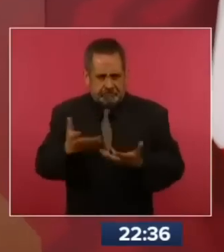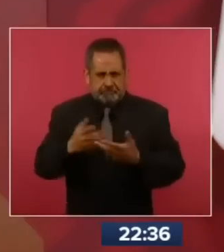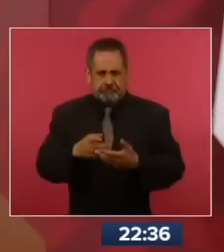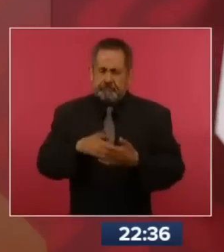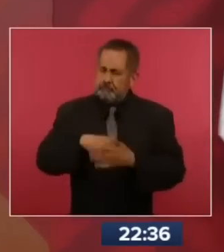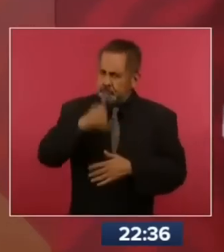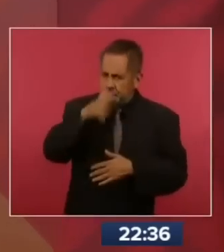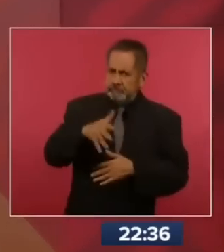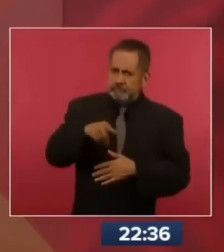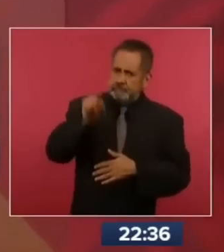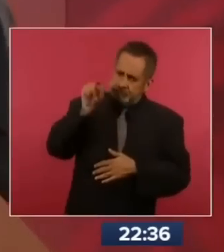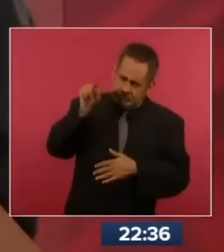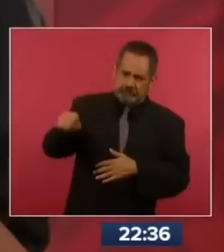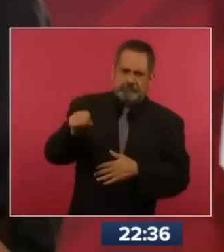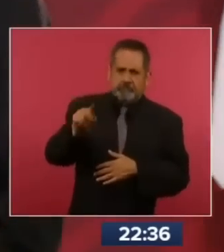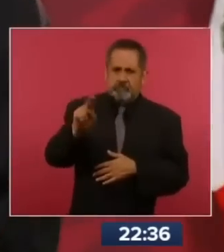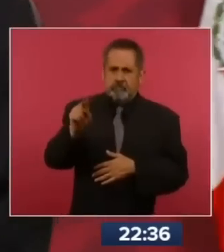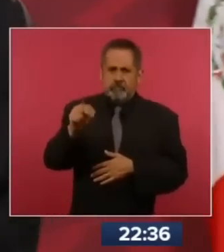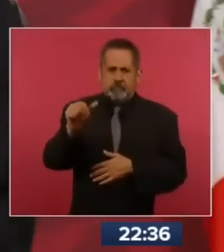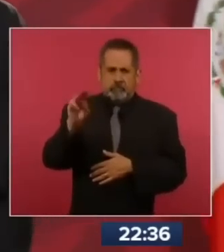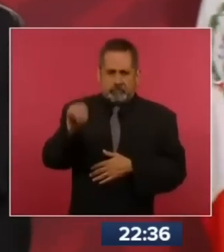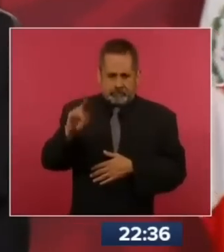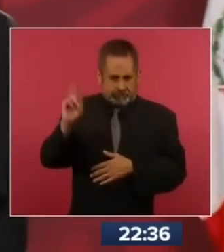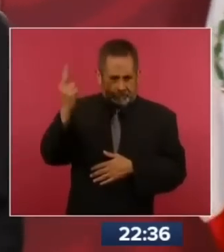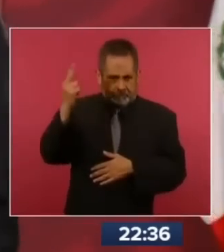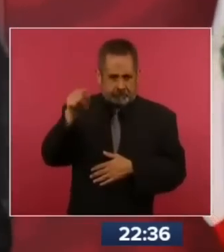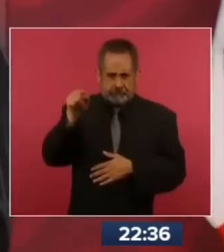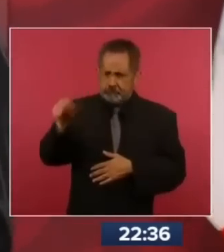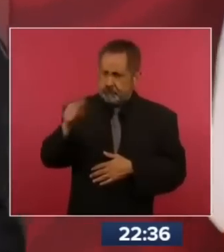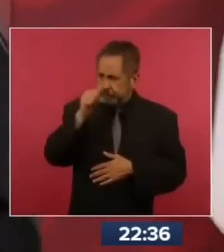a reclamarles de que